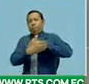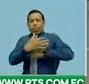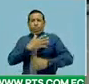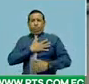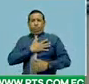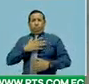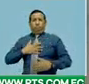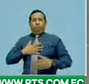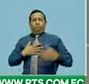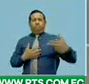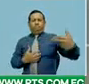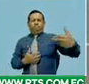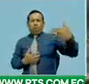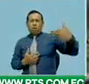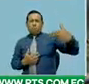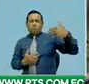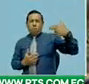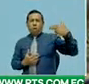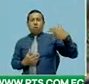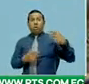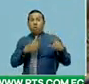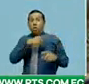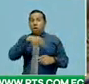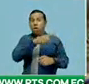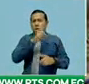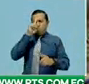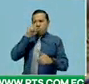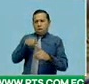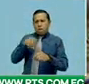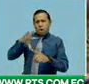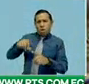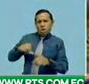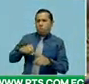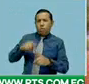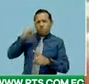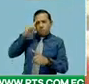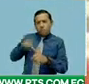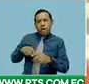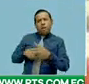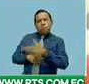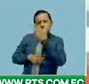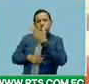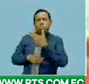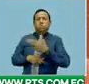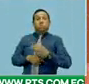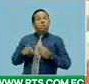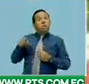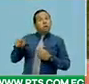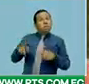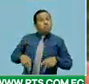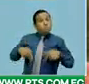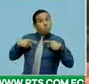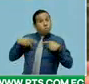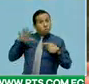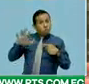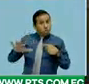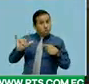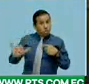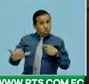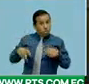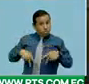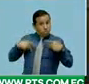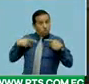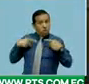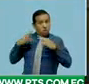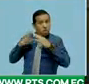tórax. Es decir, vinieron y es asesinarle. Ella no vivía en la ciudadela donde acabaron con su vida, lo explicó el comandante de policía